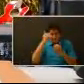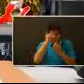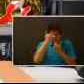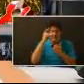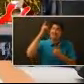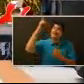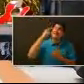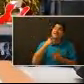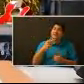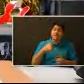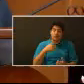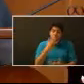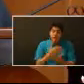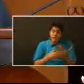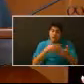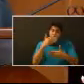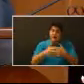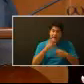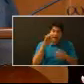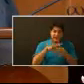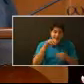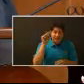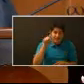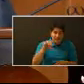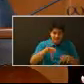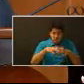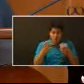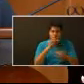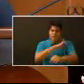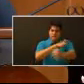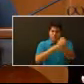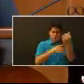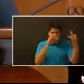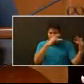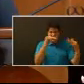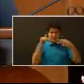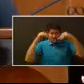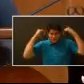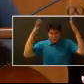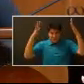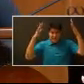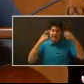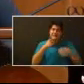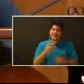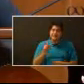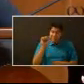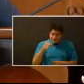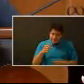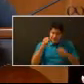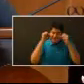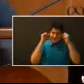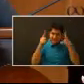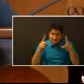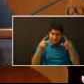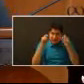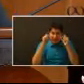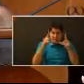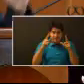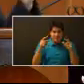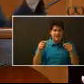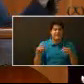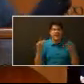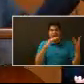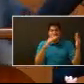guerrero, yo voy delante de ti como poderoso gigante, nos está diciendo, sí, despierten, despierten a los